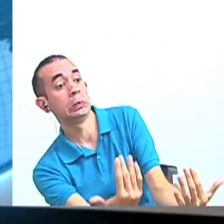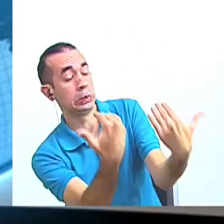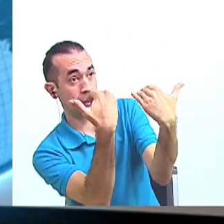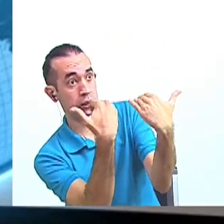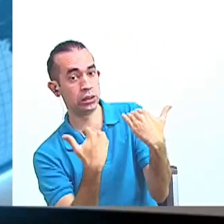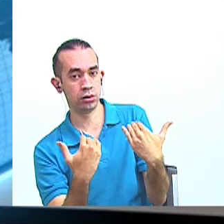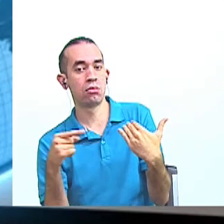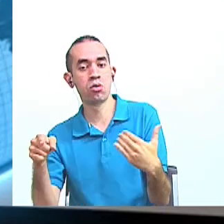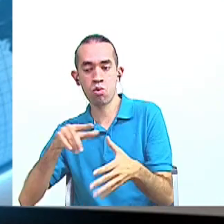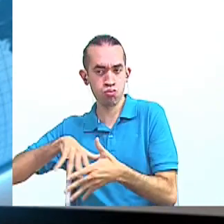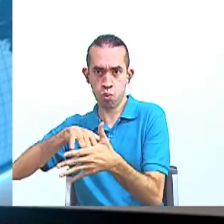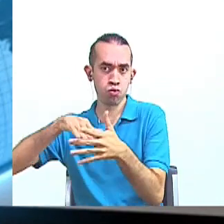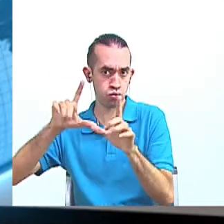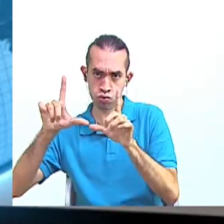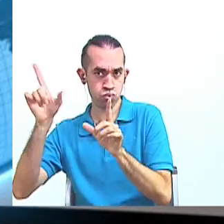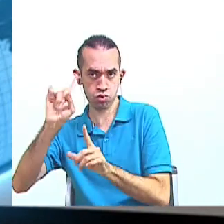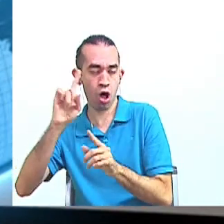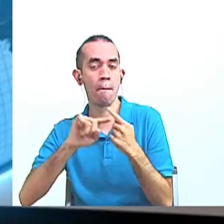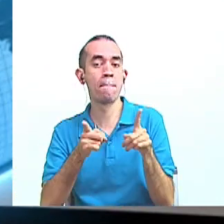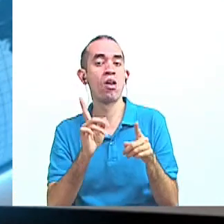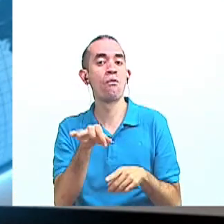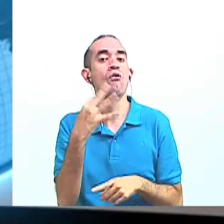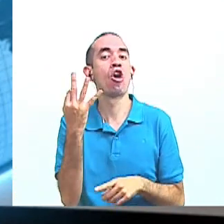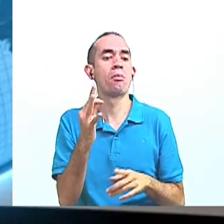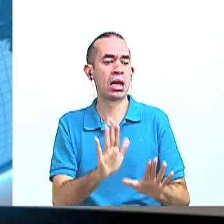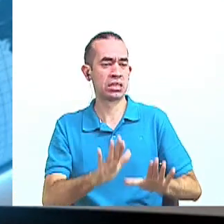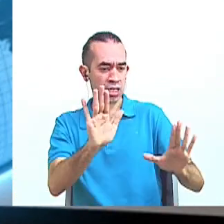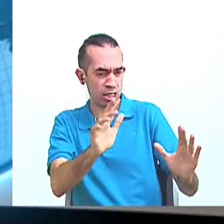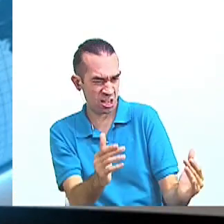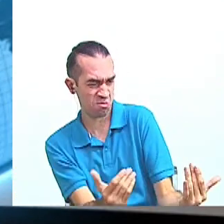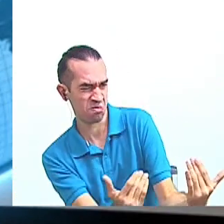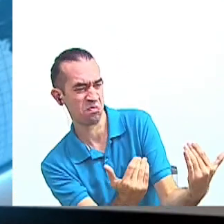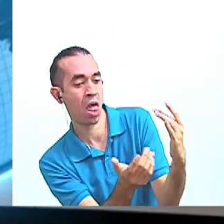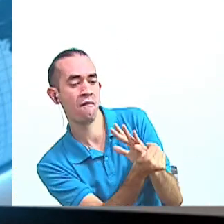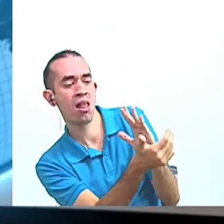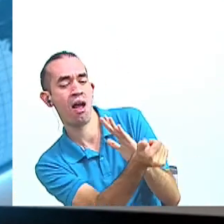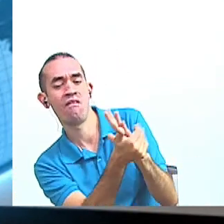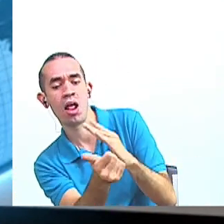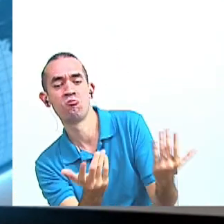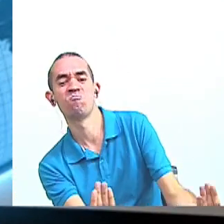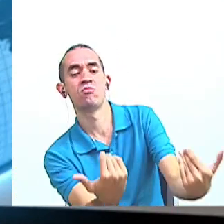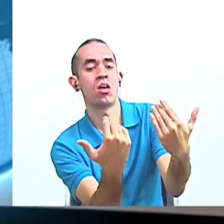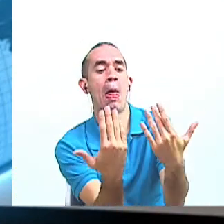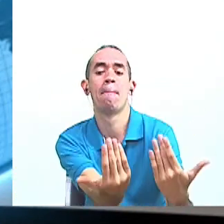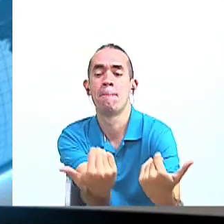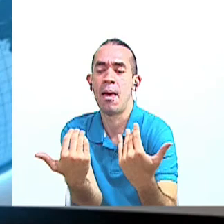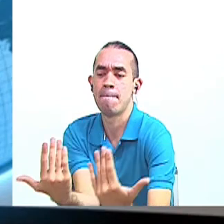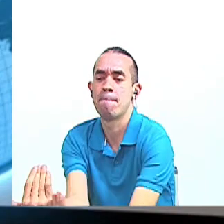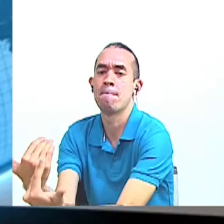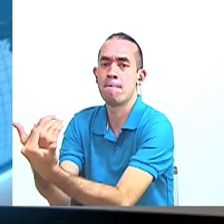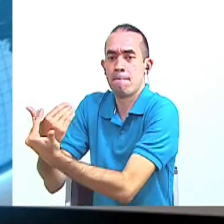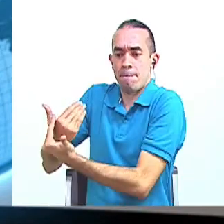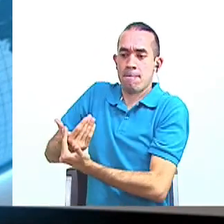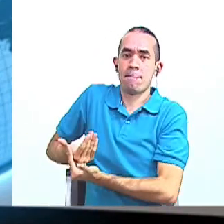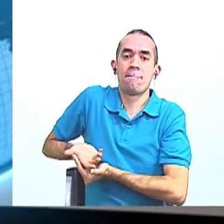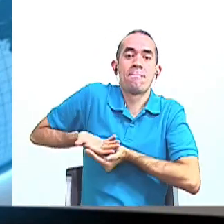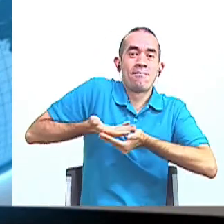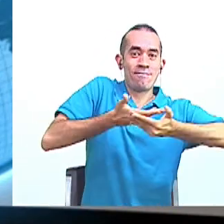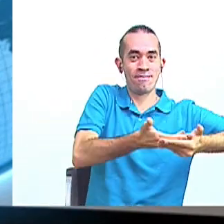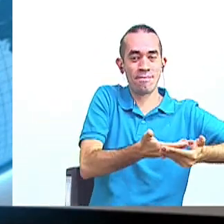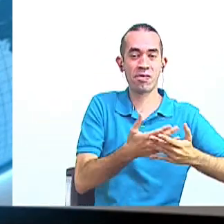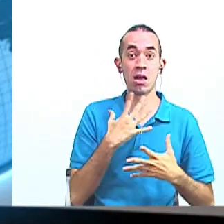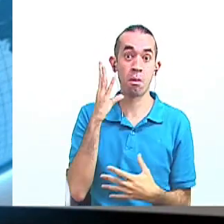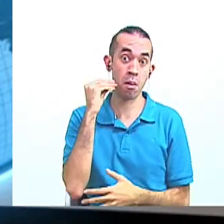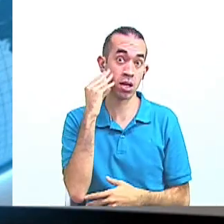estaba preparada para eso, pero que lo hacía de manera excelente después de muchos años de experiencia. Y aunque suena la